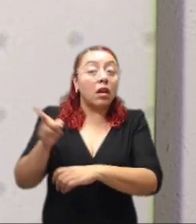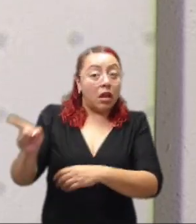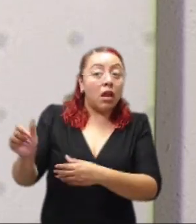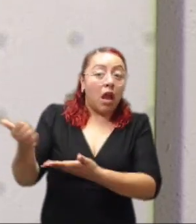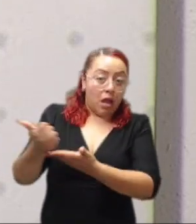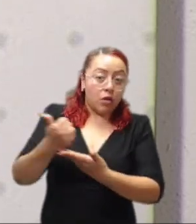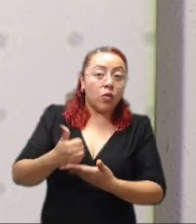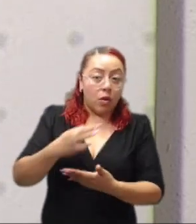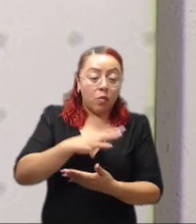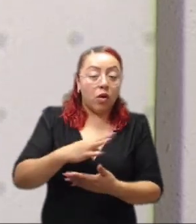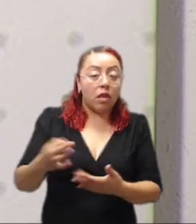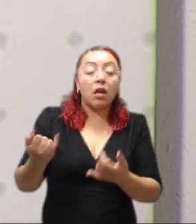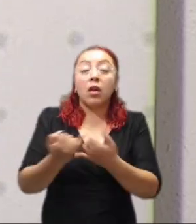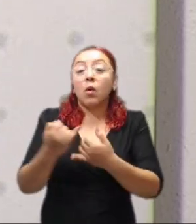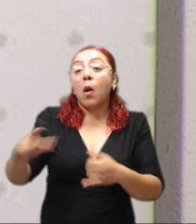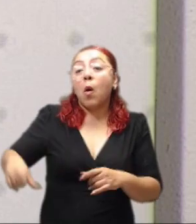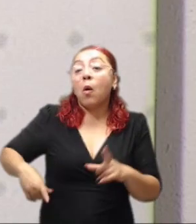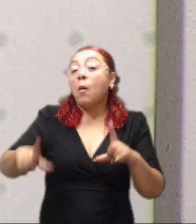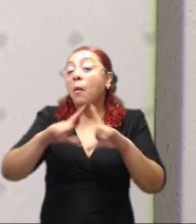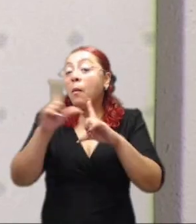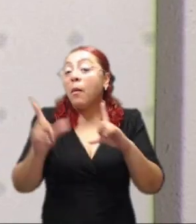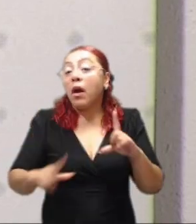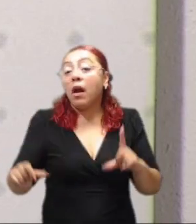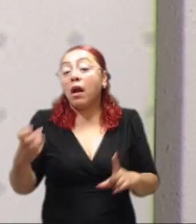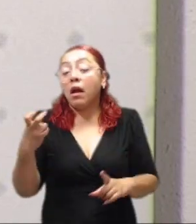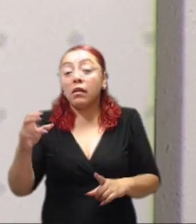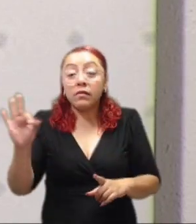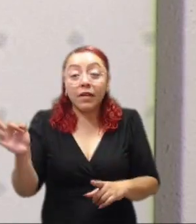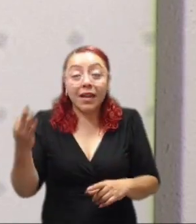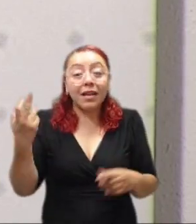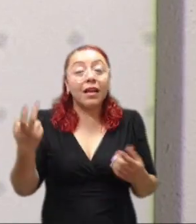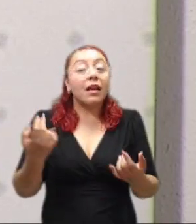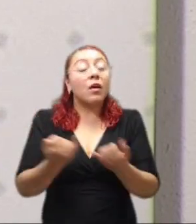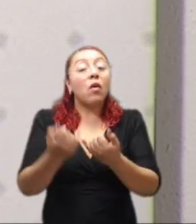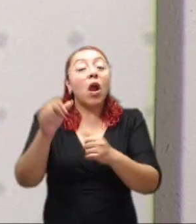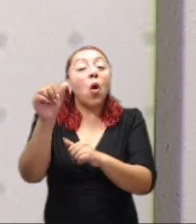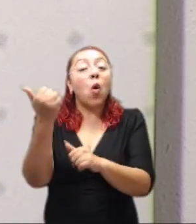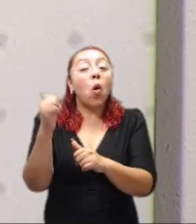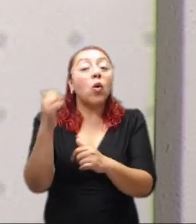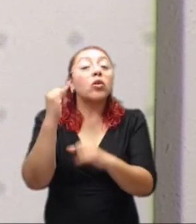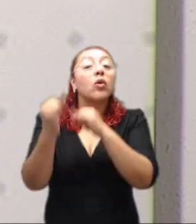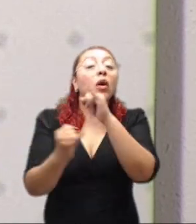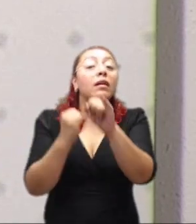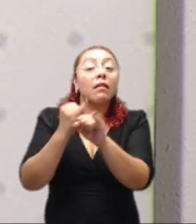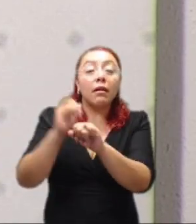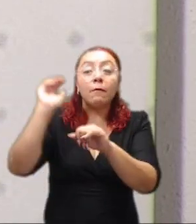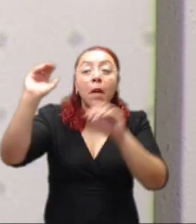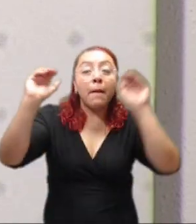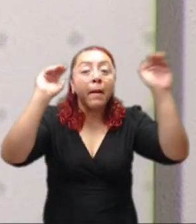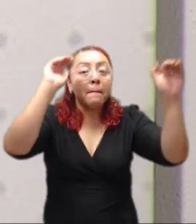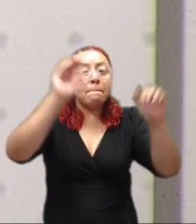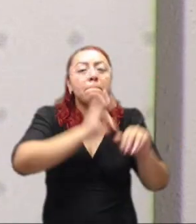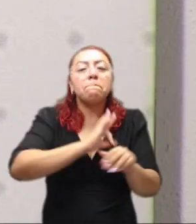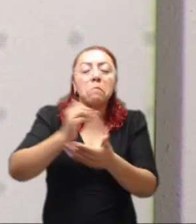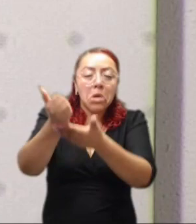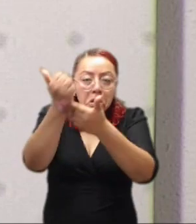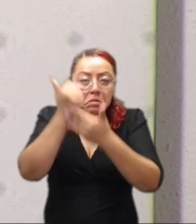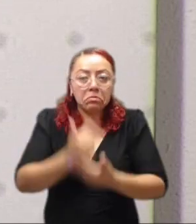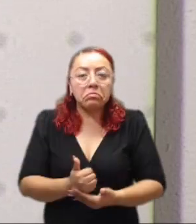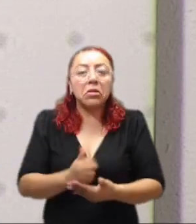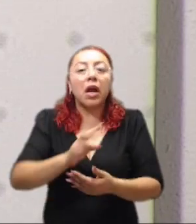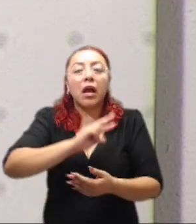hacer como el Gobierno Federal y por supuesto que hay organismos internacionales para también apoyar quien